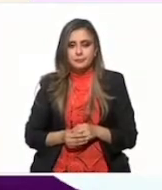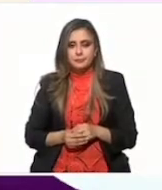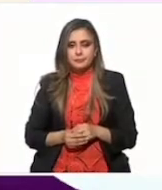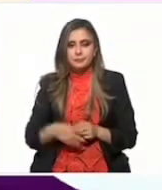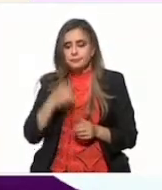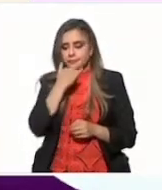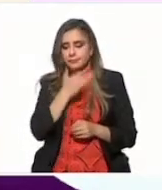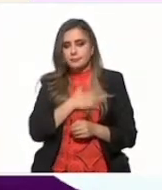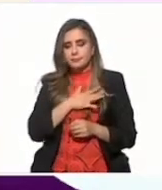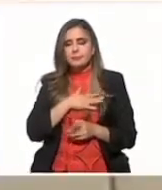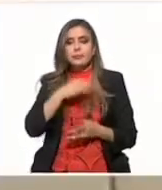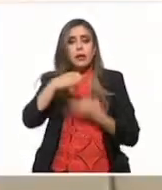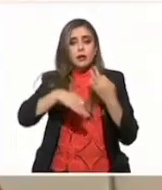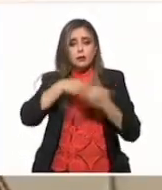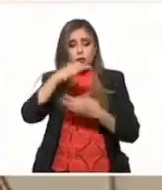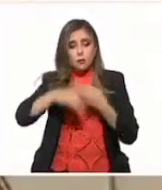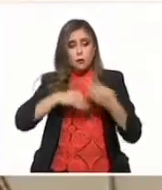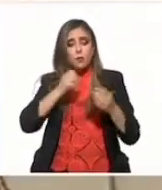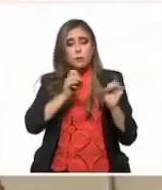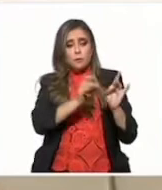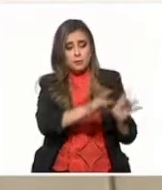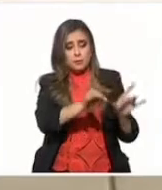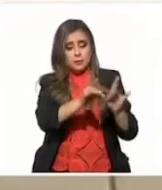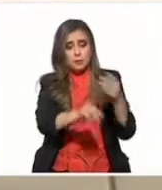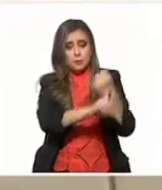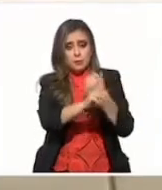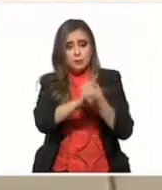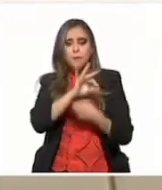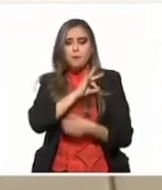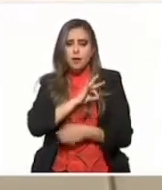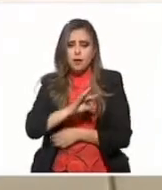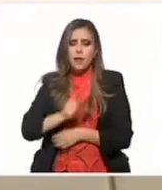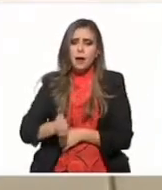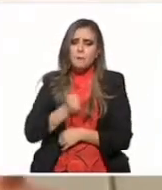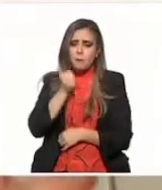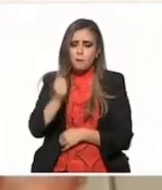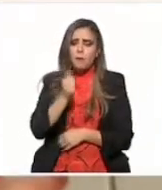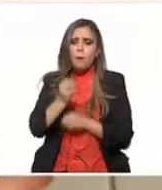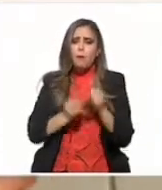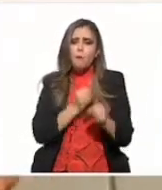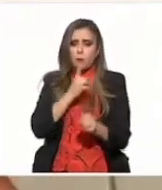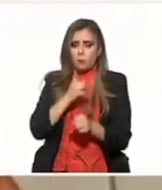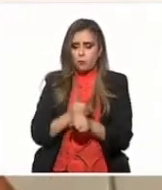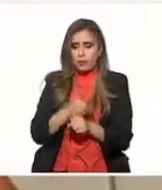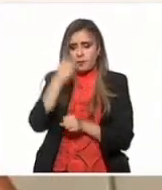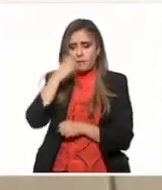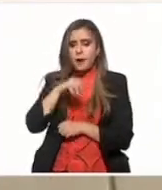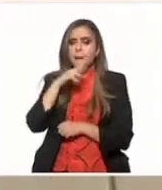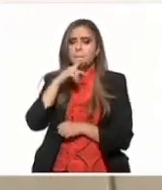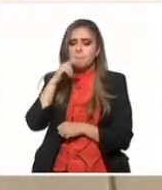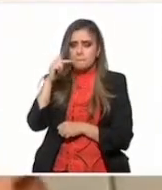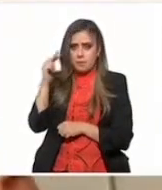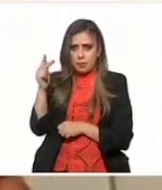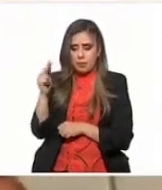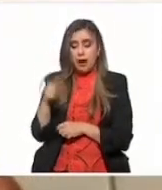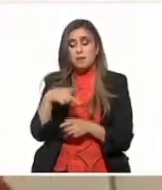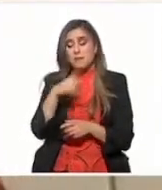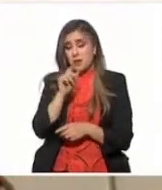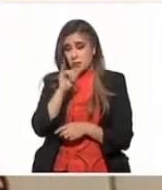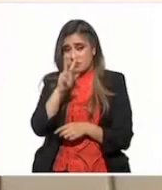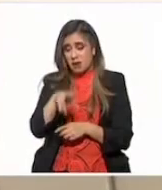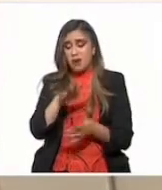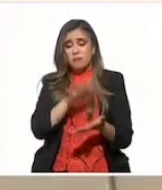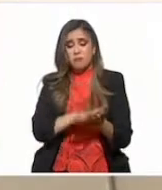perdón todo desafío nos presenta una oportunidad y desafortunadamente también vemos a muchas personas